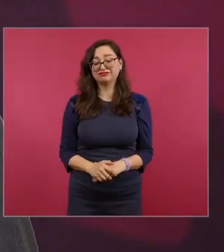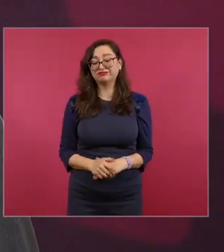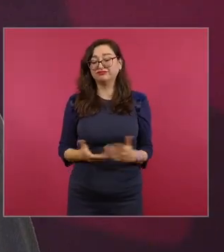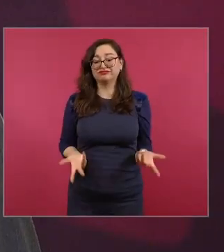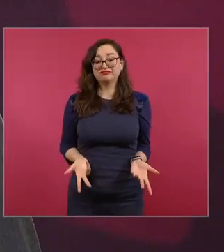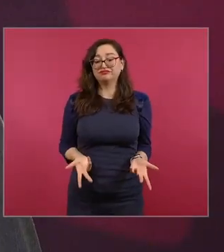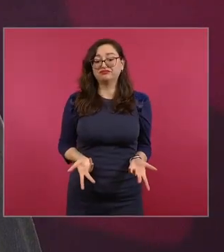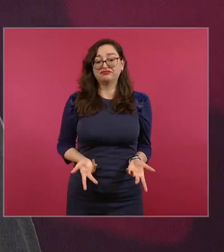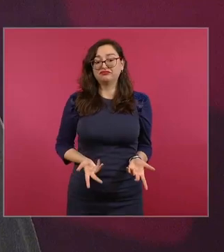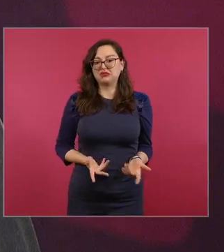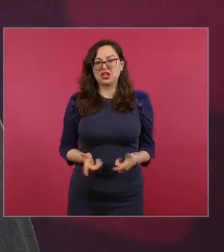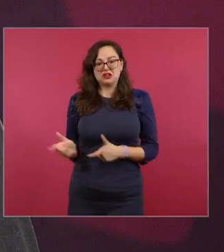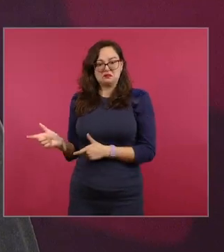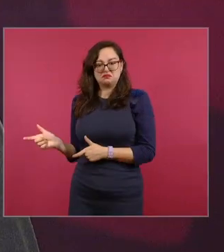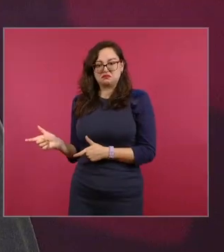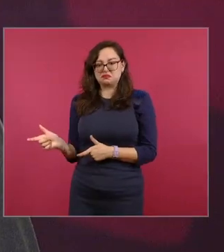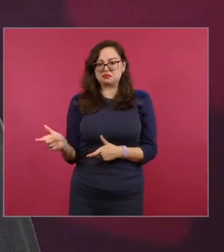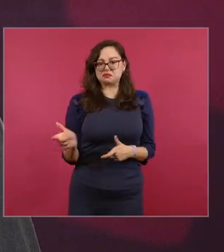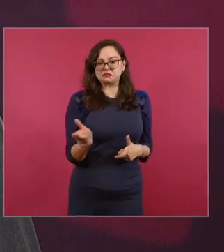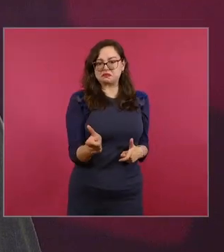con los robocots.